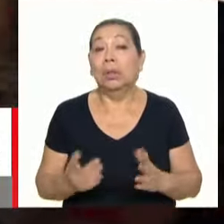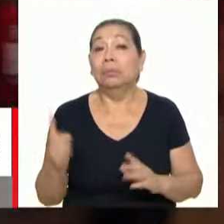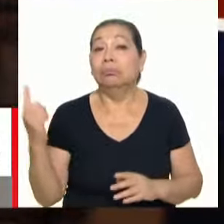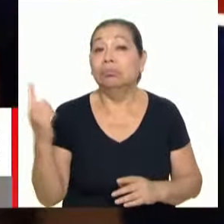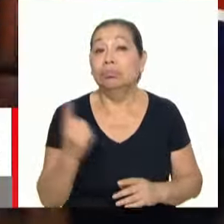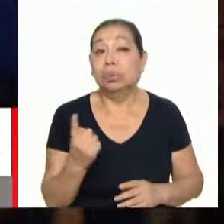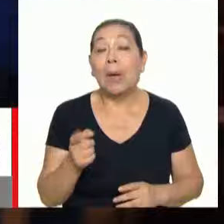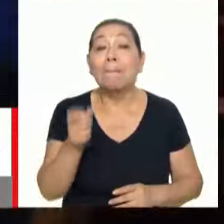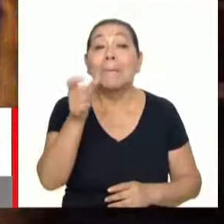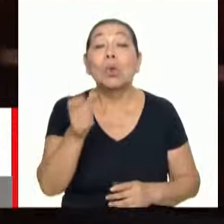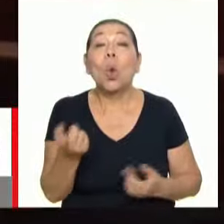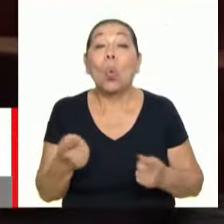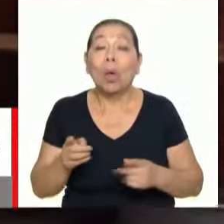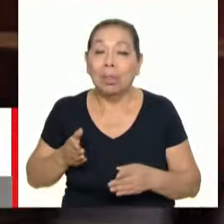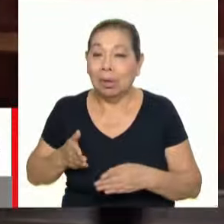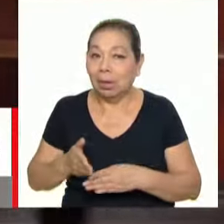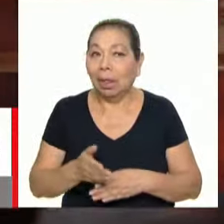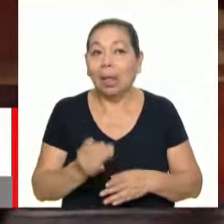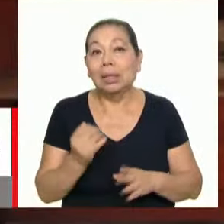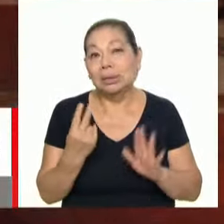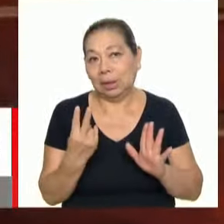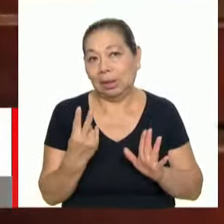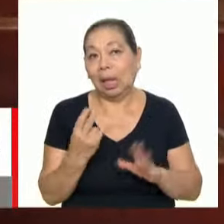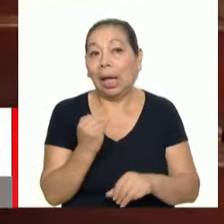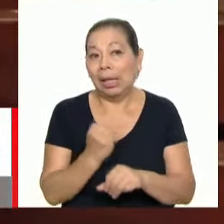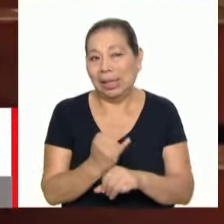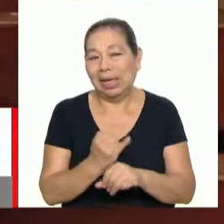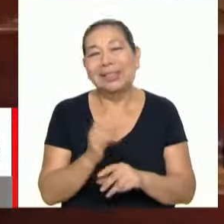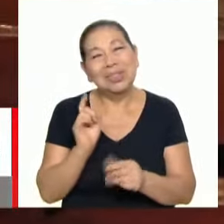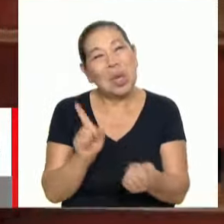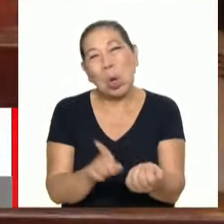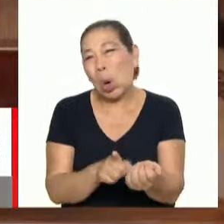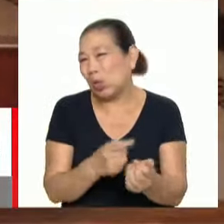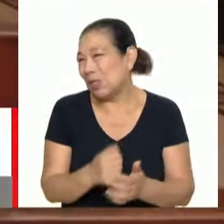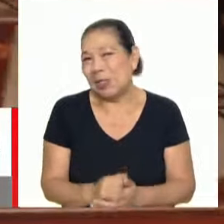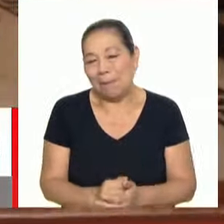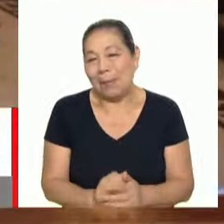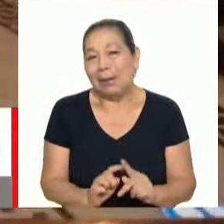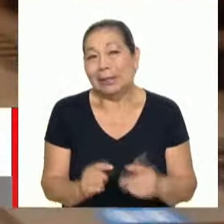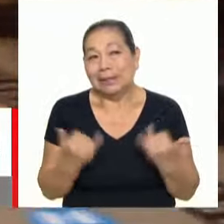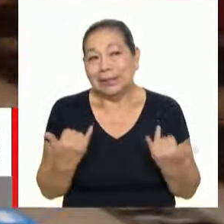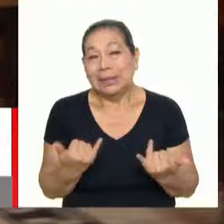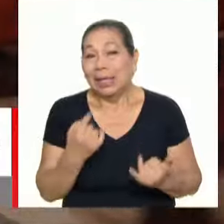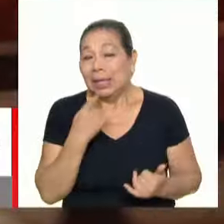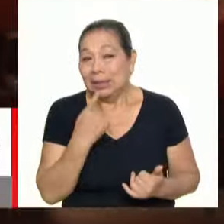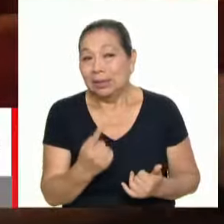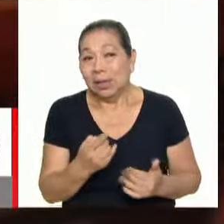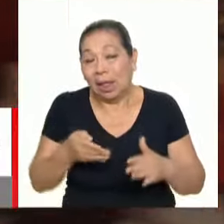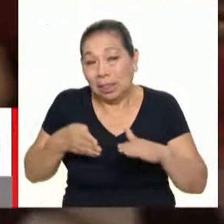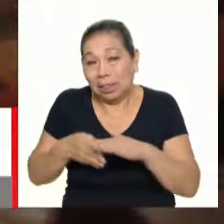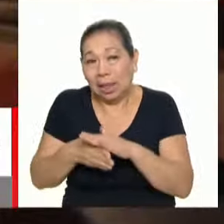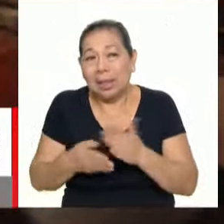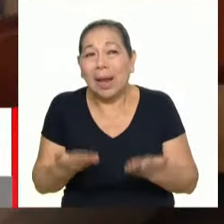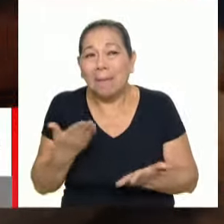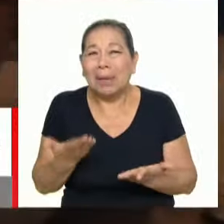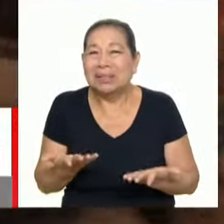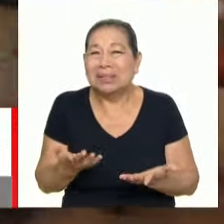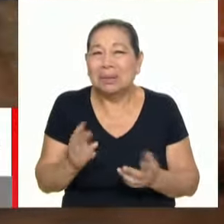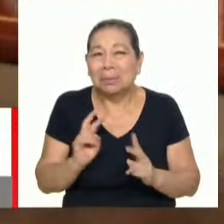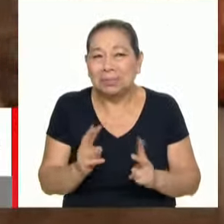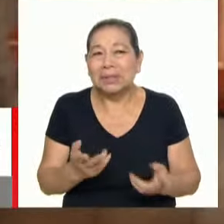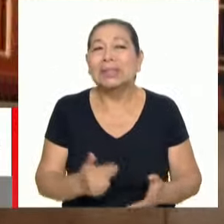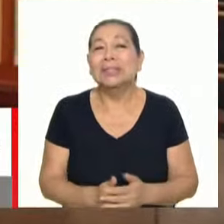presencia de los feligreses en las 7 iglesias. En este caso vemos también, por ejemplo, que se ha señalizado el interior, que a veces era poco común